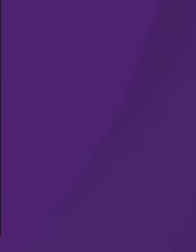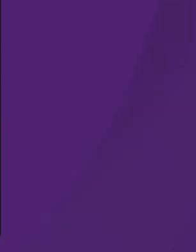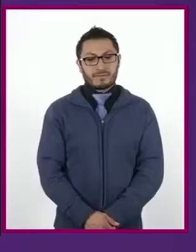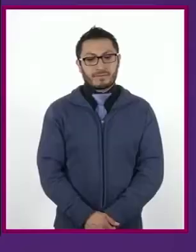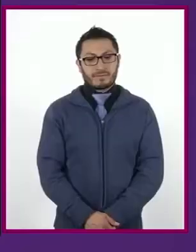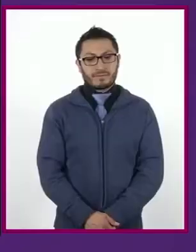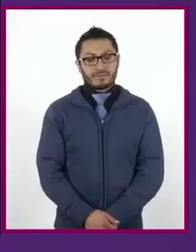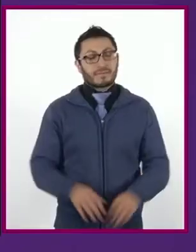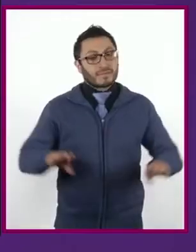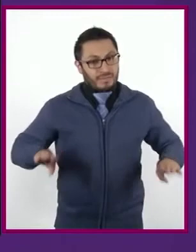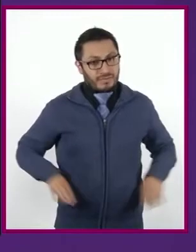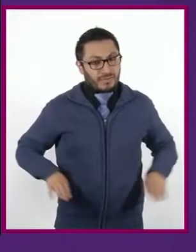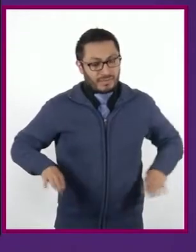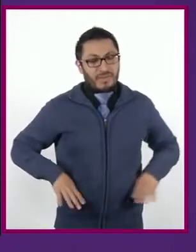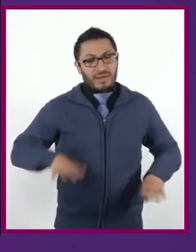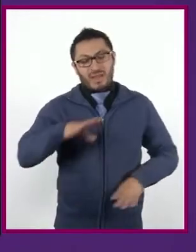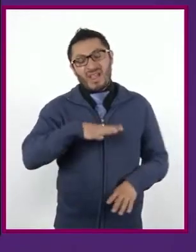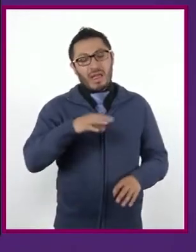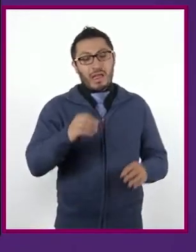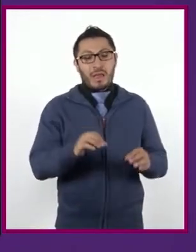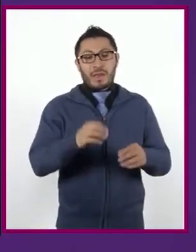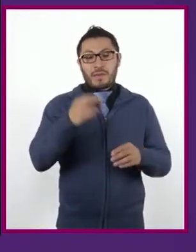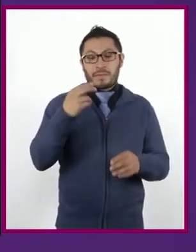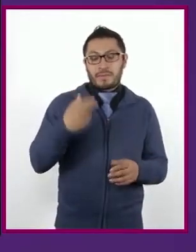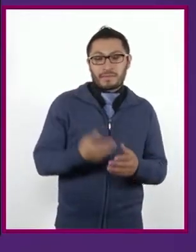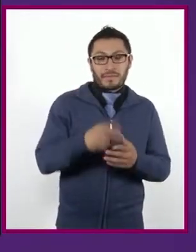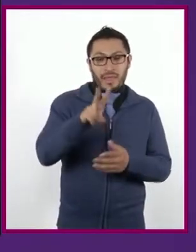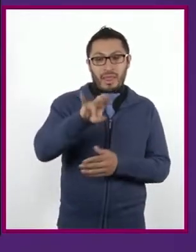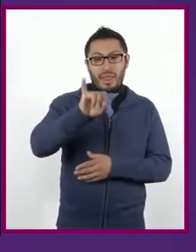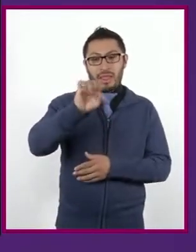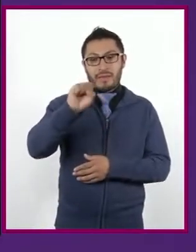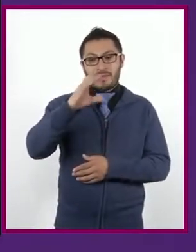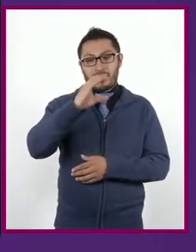Esta propiedad se mide con un instrumento llamado viscosímetro.